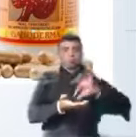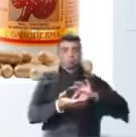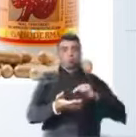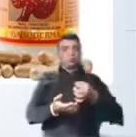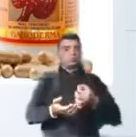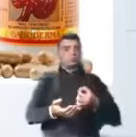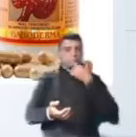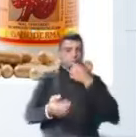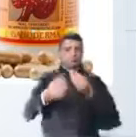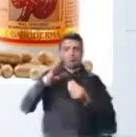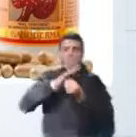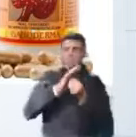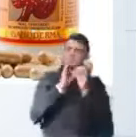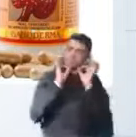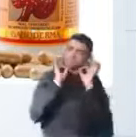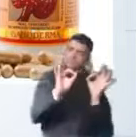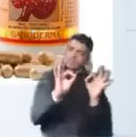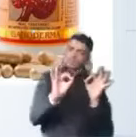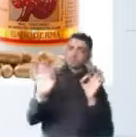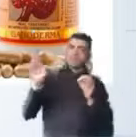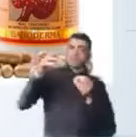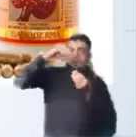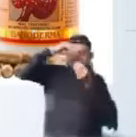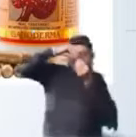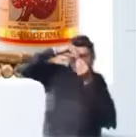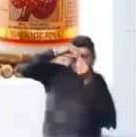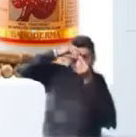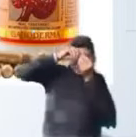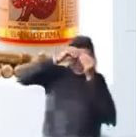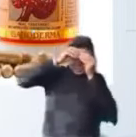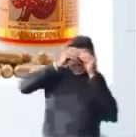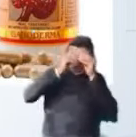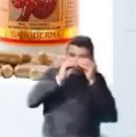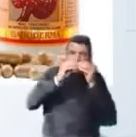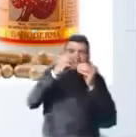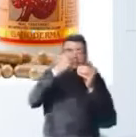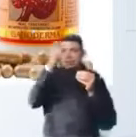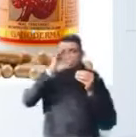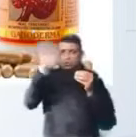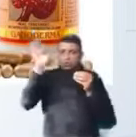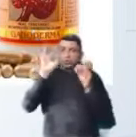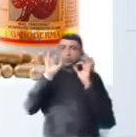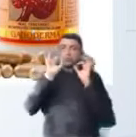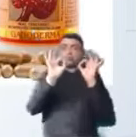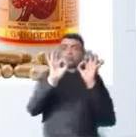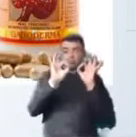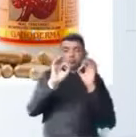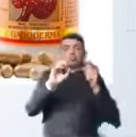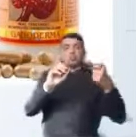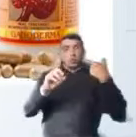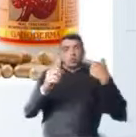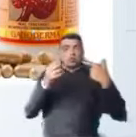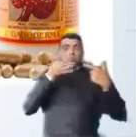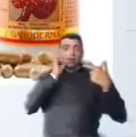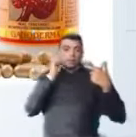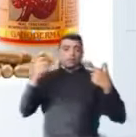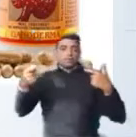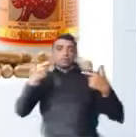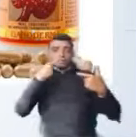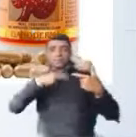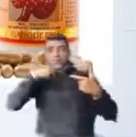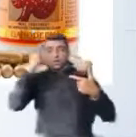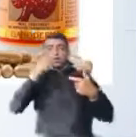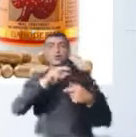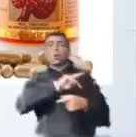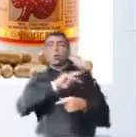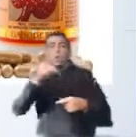mayor concentración de Ganoderma y de Exilium, muy recomendadas. También las cápsulas de Cordigol, en donde tenemos el hongo